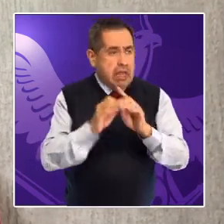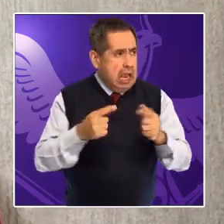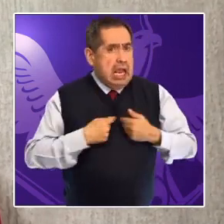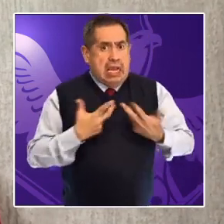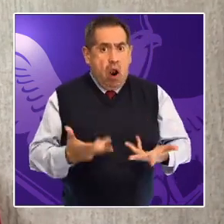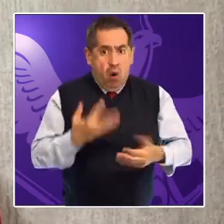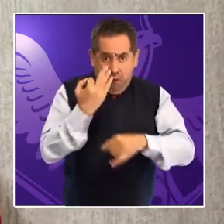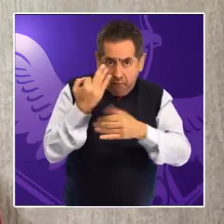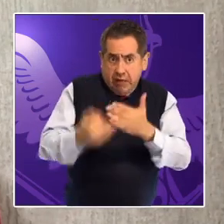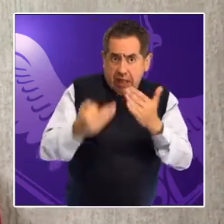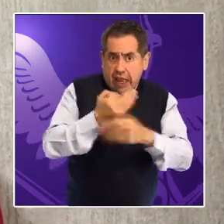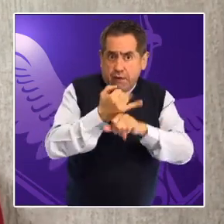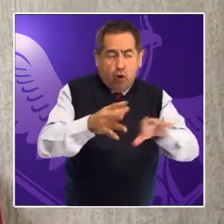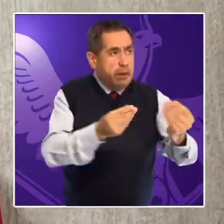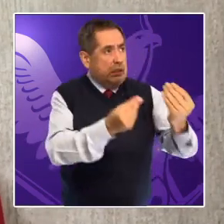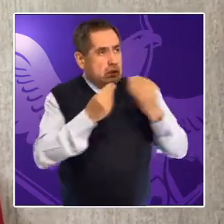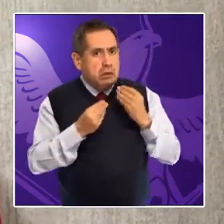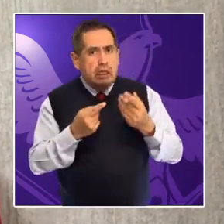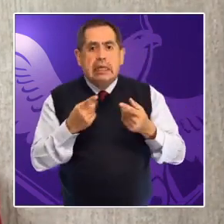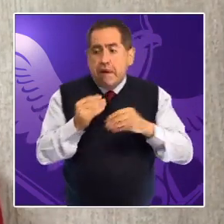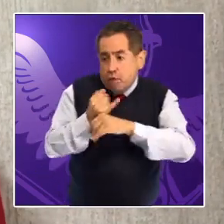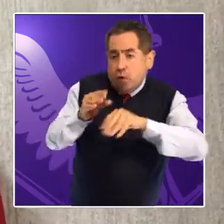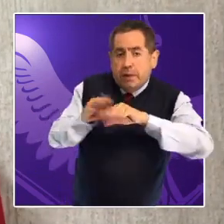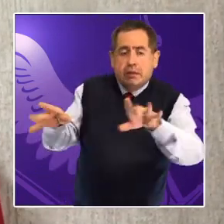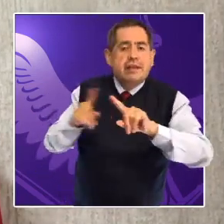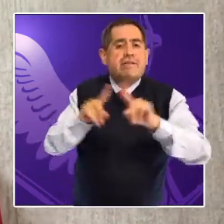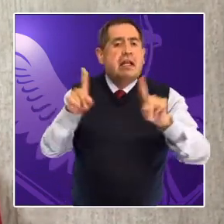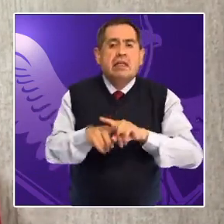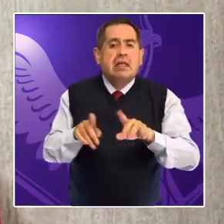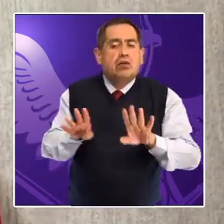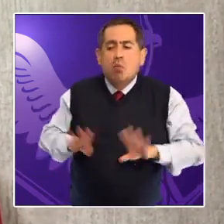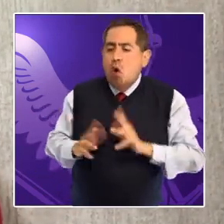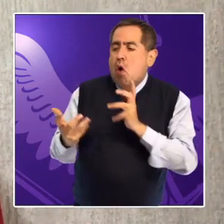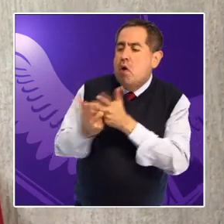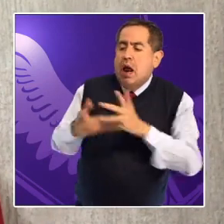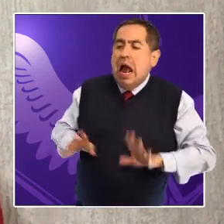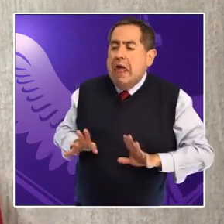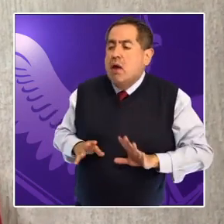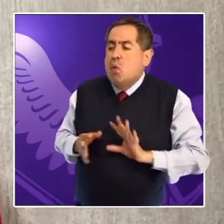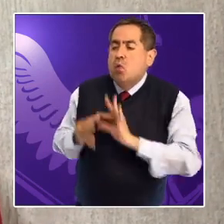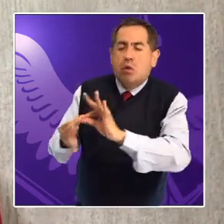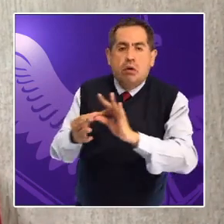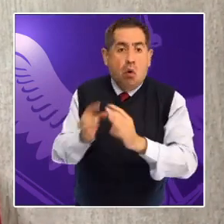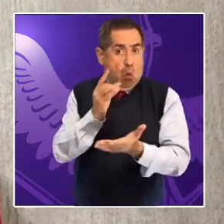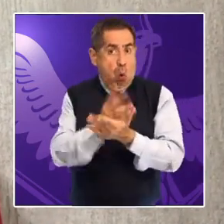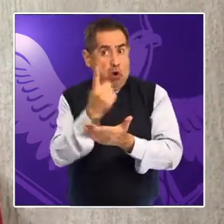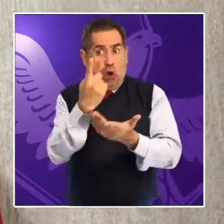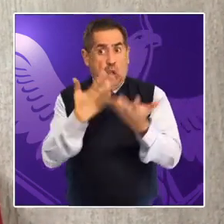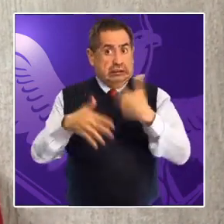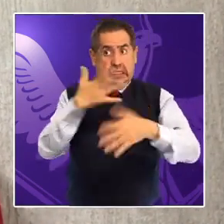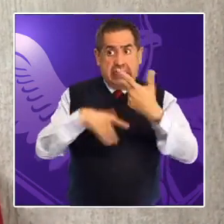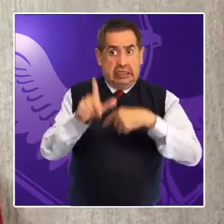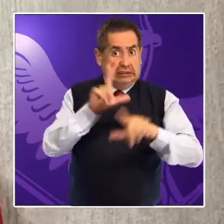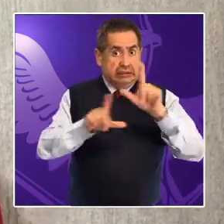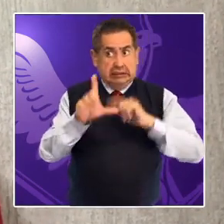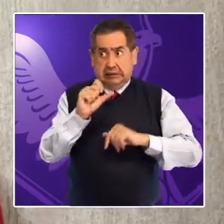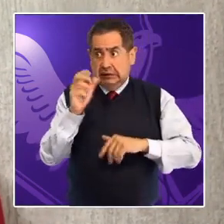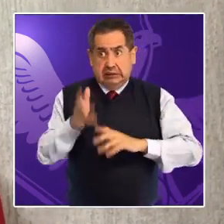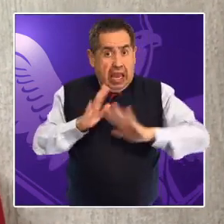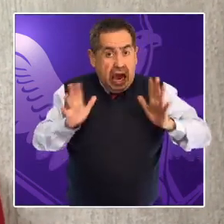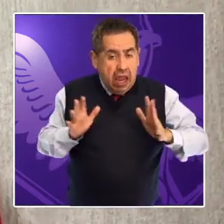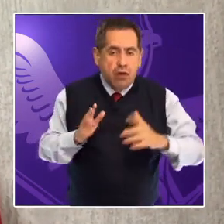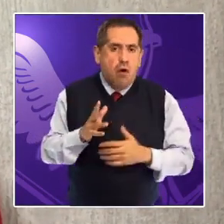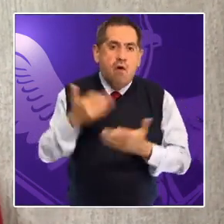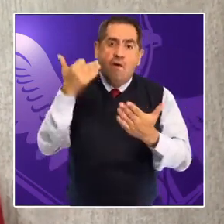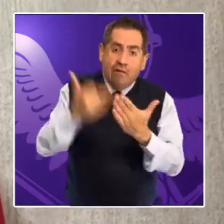que se tienen que hacer en diferentes formatos accesibles. Es decir, no basta solamente la lengua de señas mexicana, tenemos que